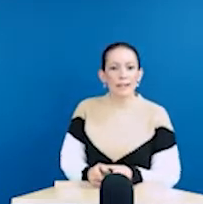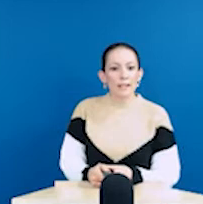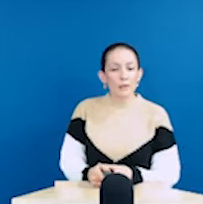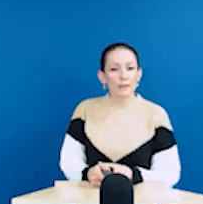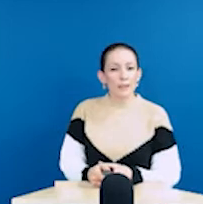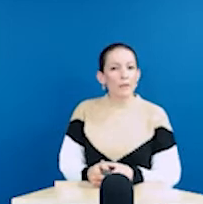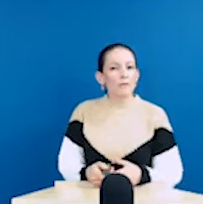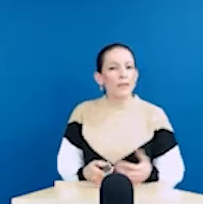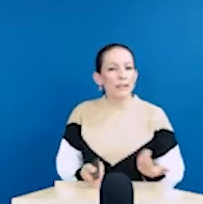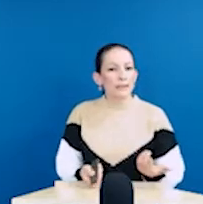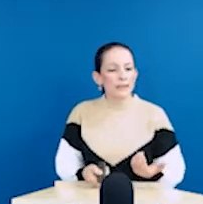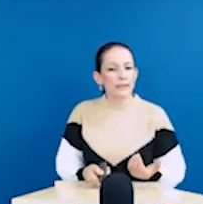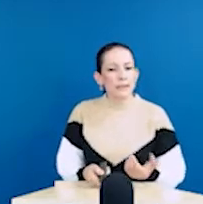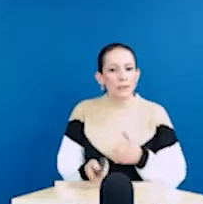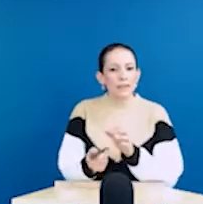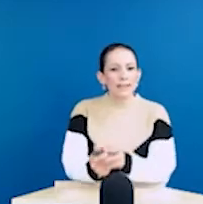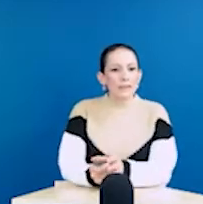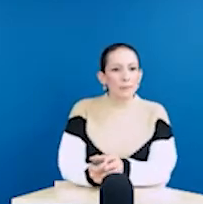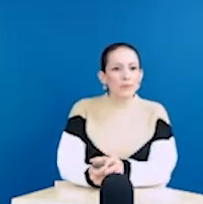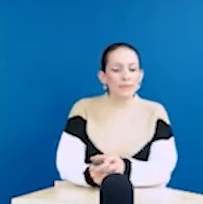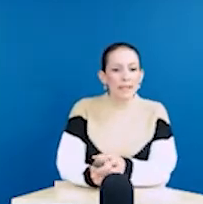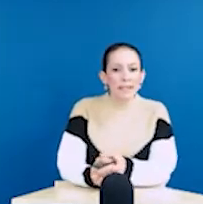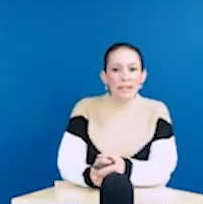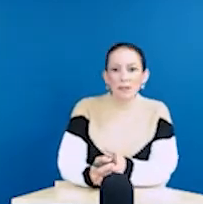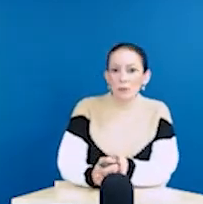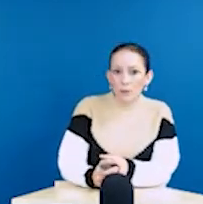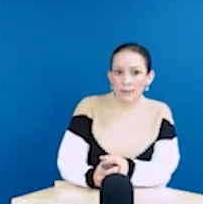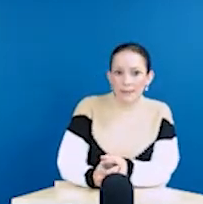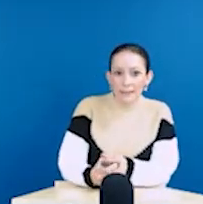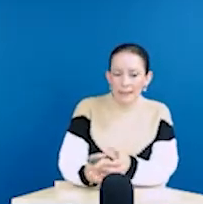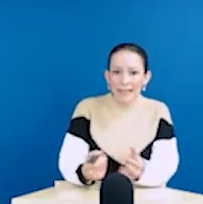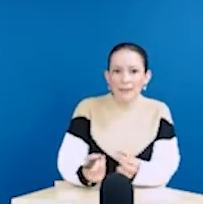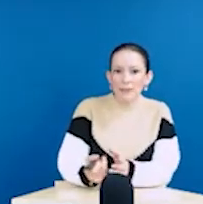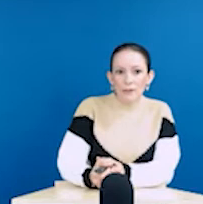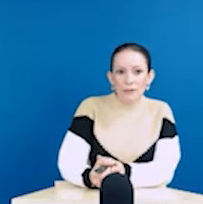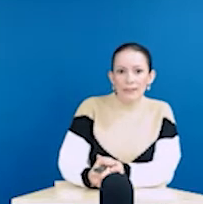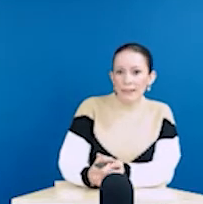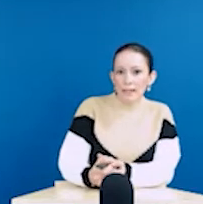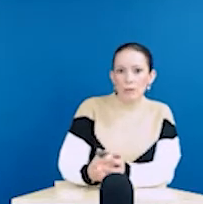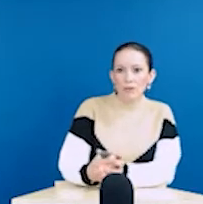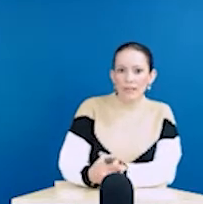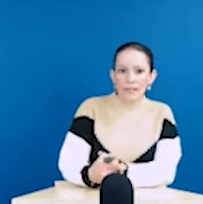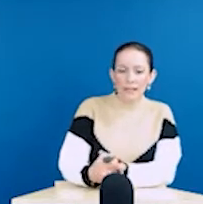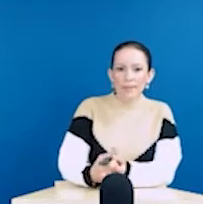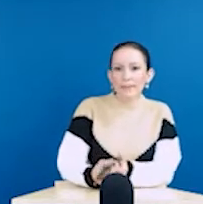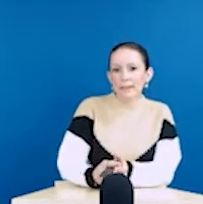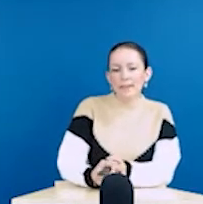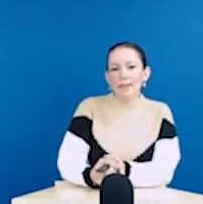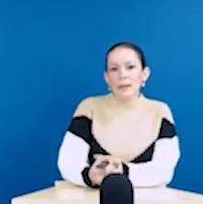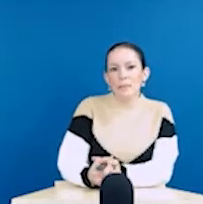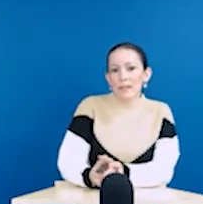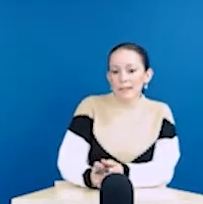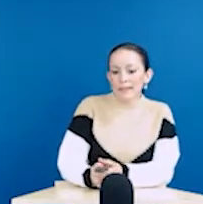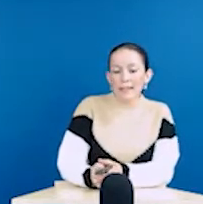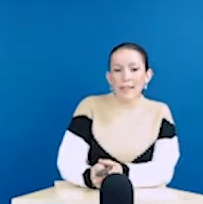que tener en ellos esa confianza, o sea, debemos adquirir toda esa relación entre auxiliar y